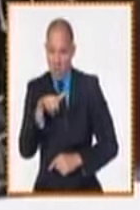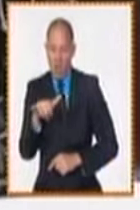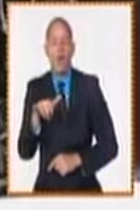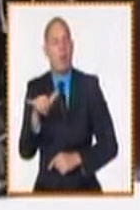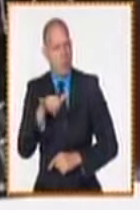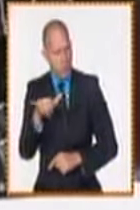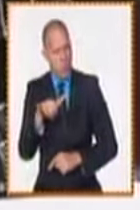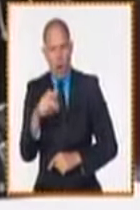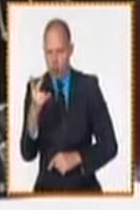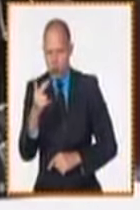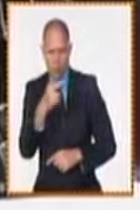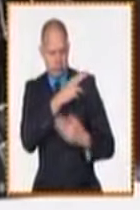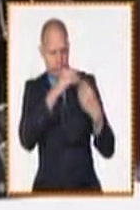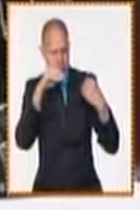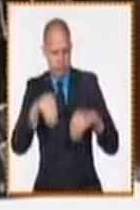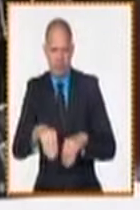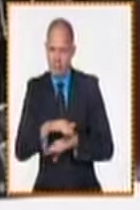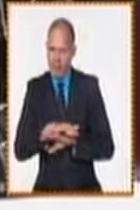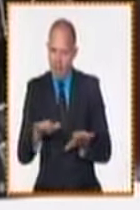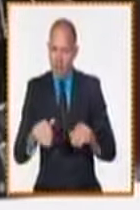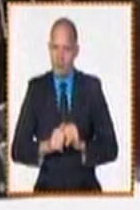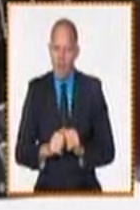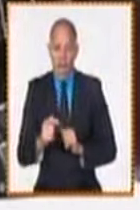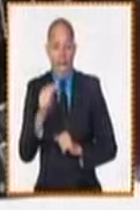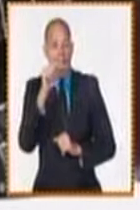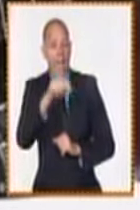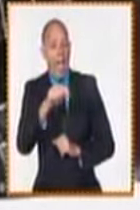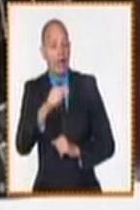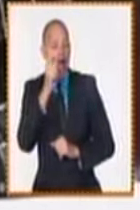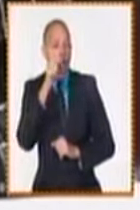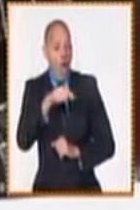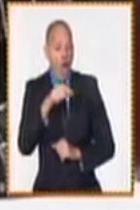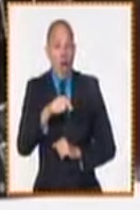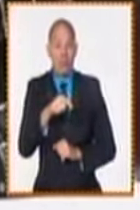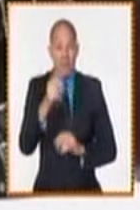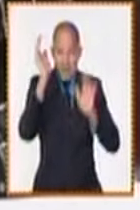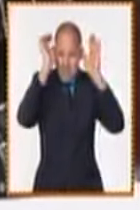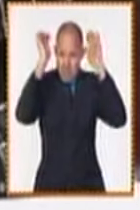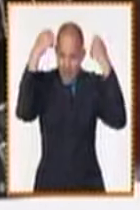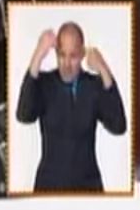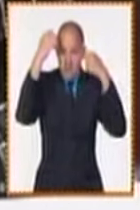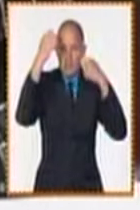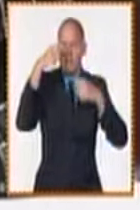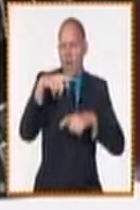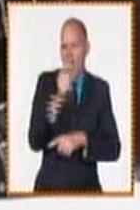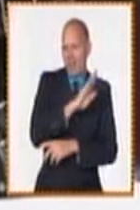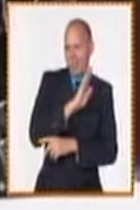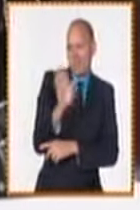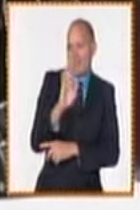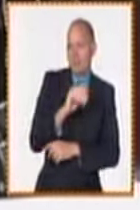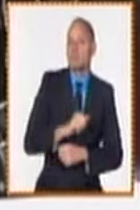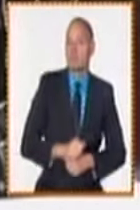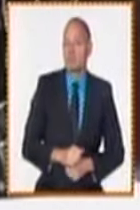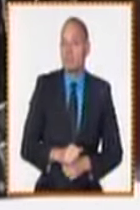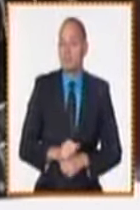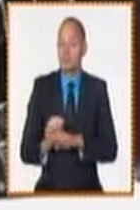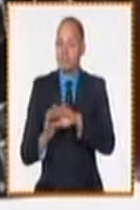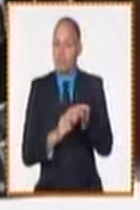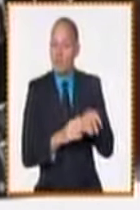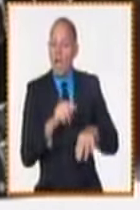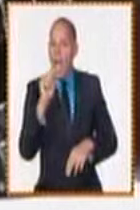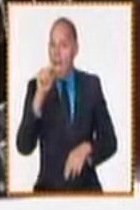jefe de operaciones del Ejército Libertador. En Bayamo realmente ocurrieron páginas